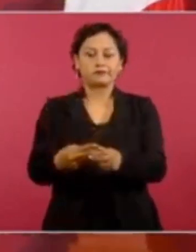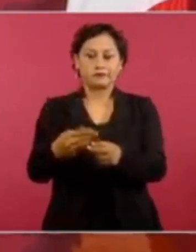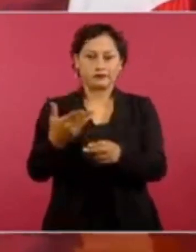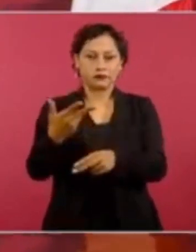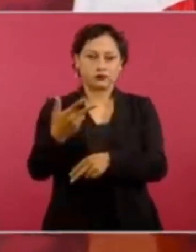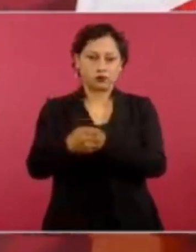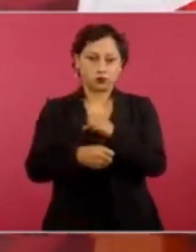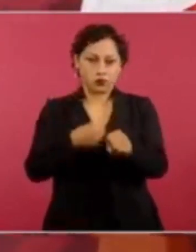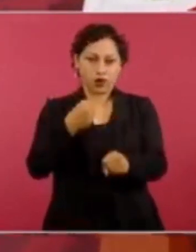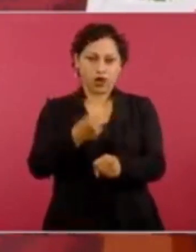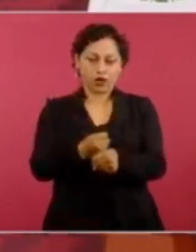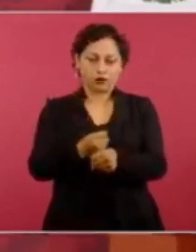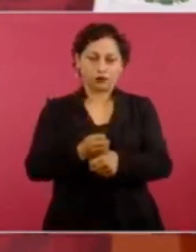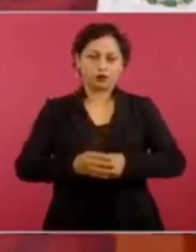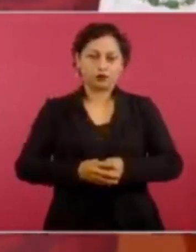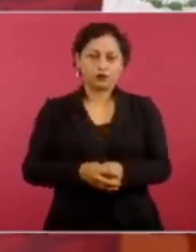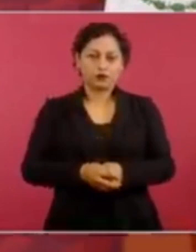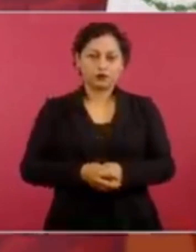ya